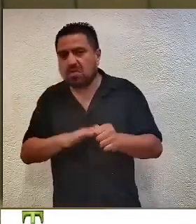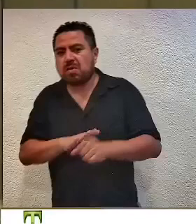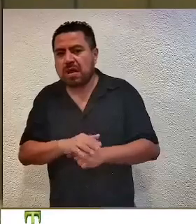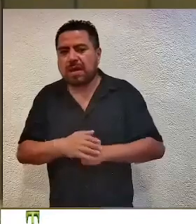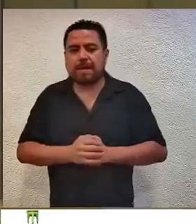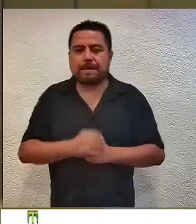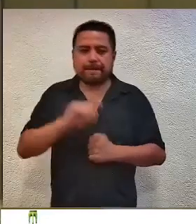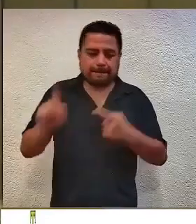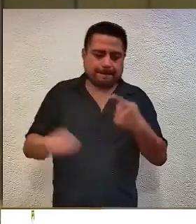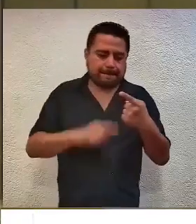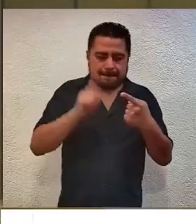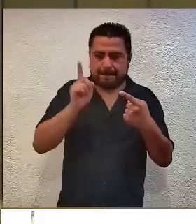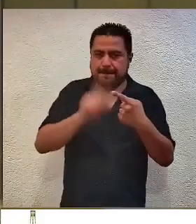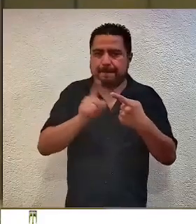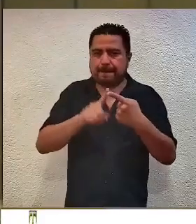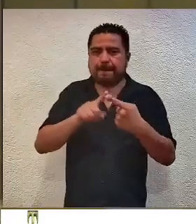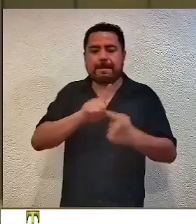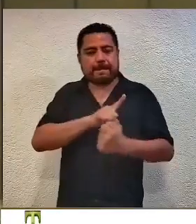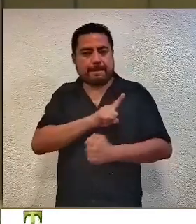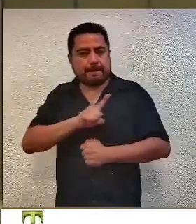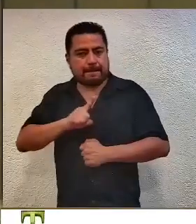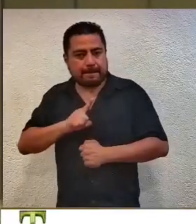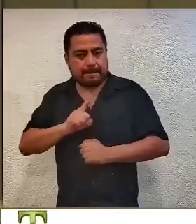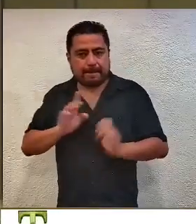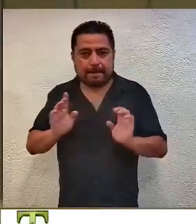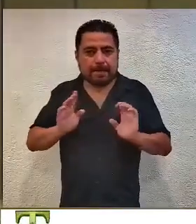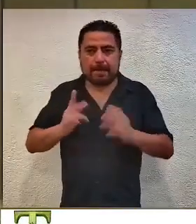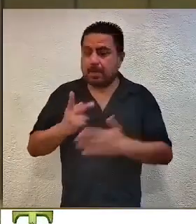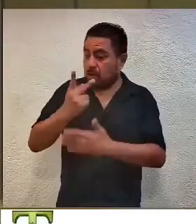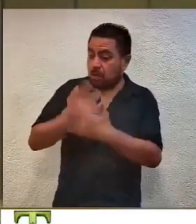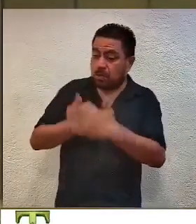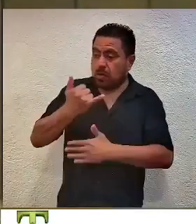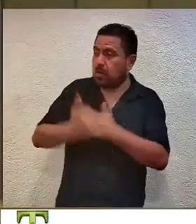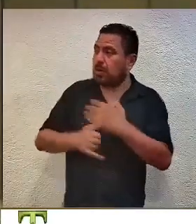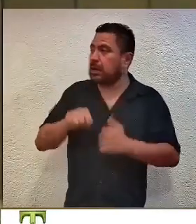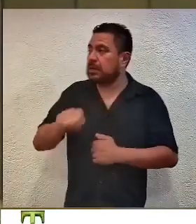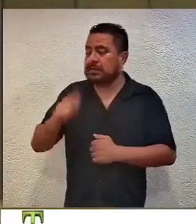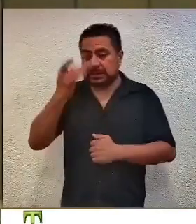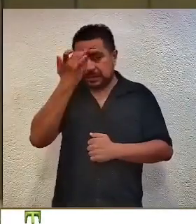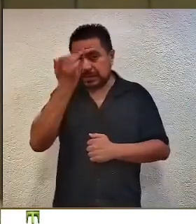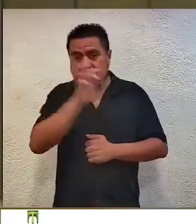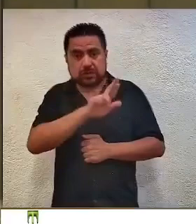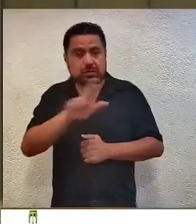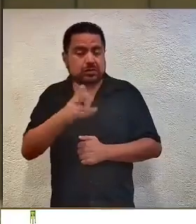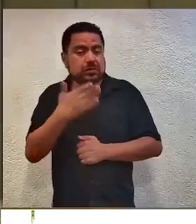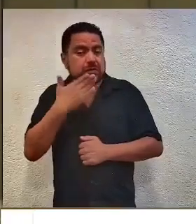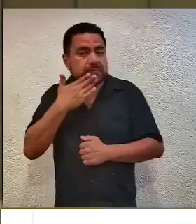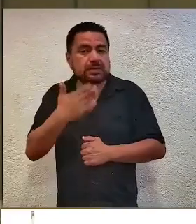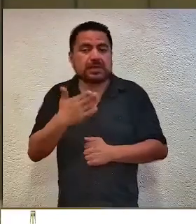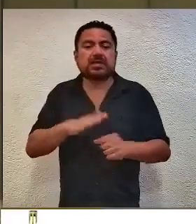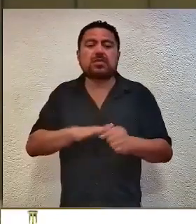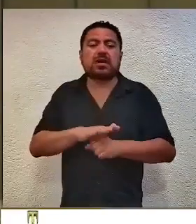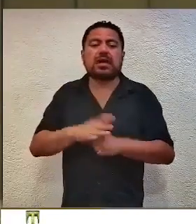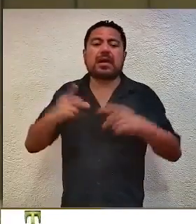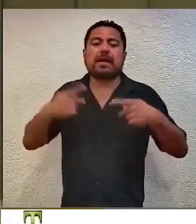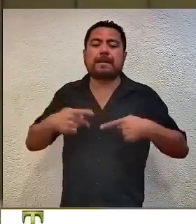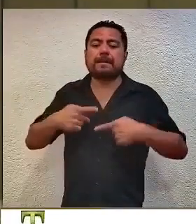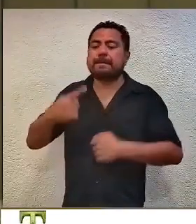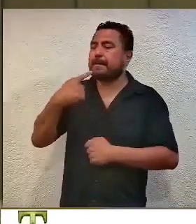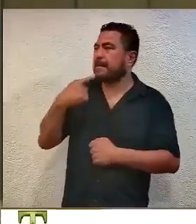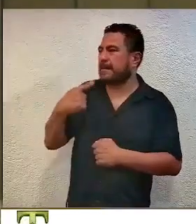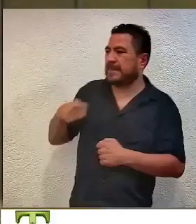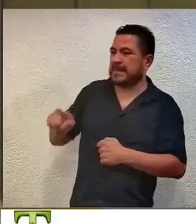En primer lugar, debe decirse que el proyecto reconoce literalmente que la quejosa y el